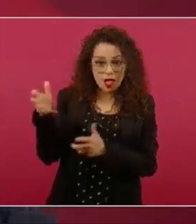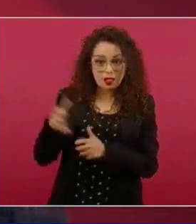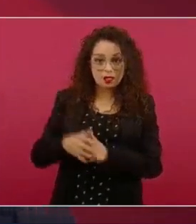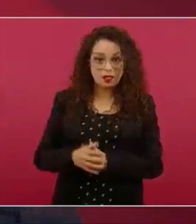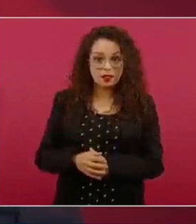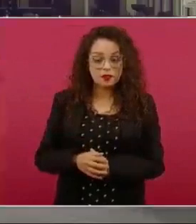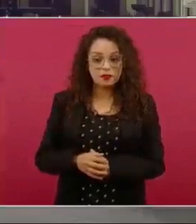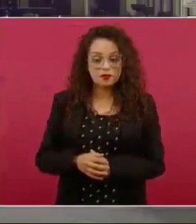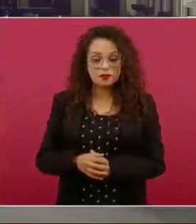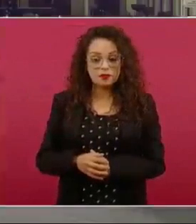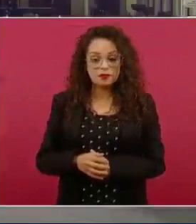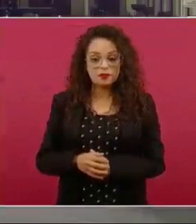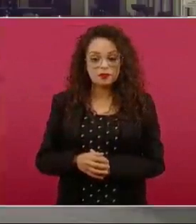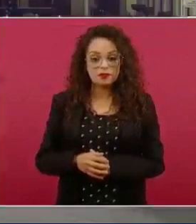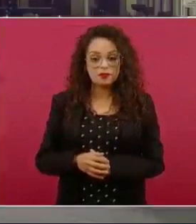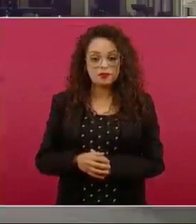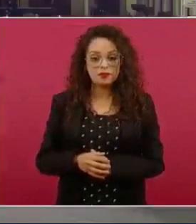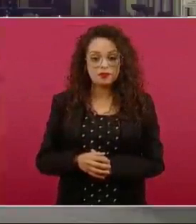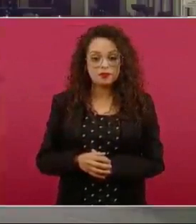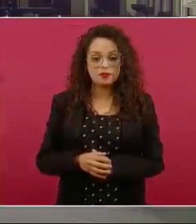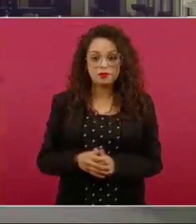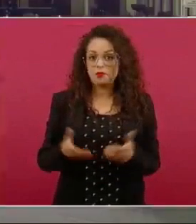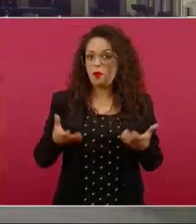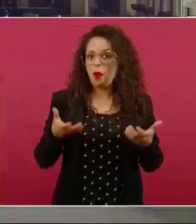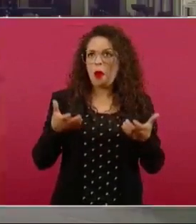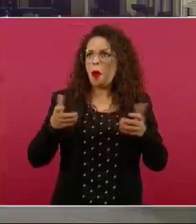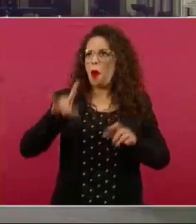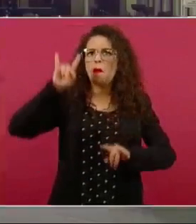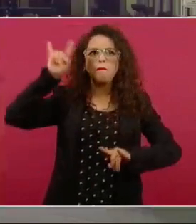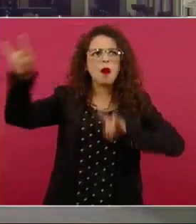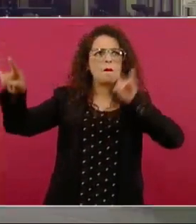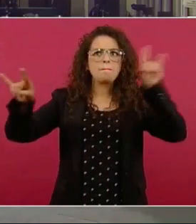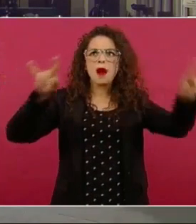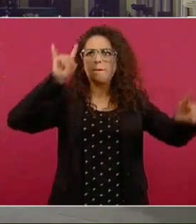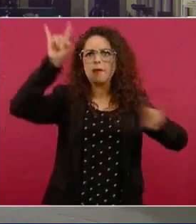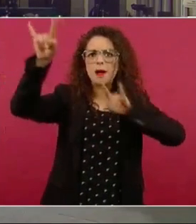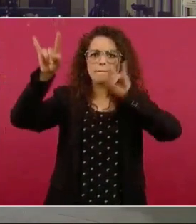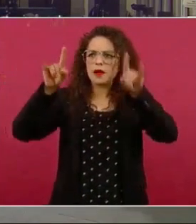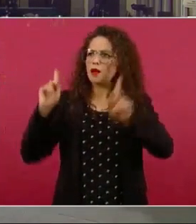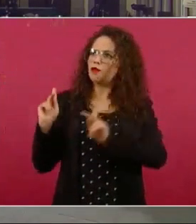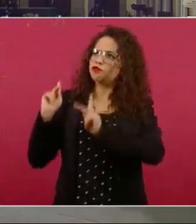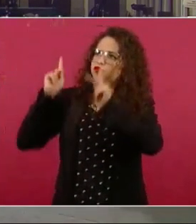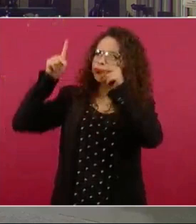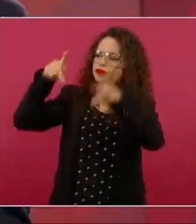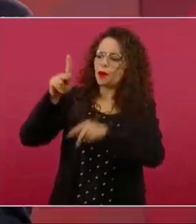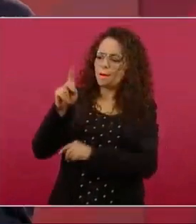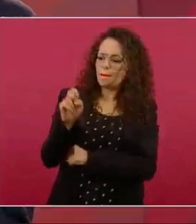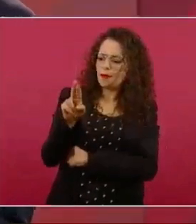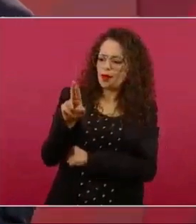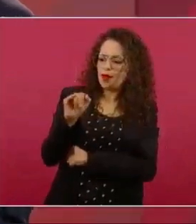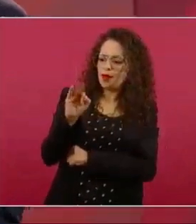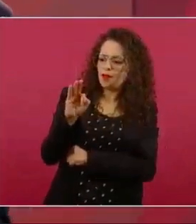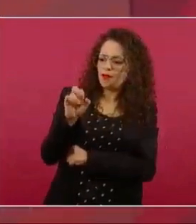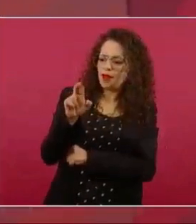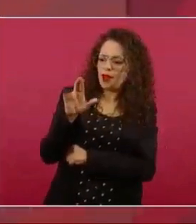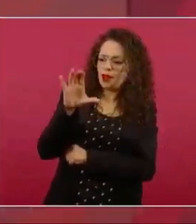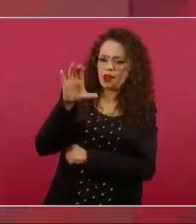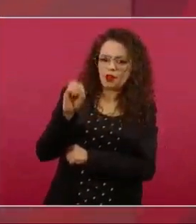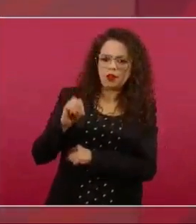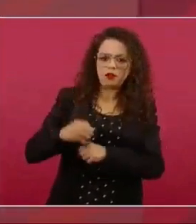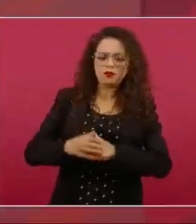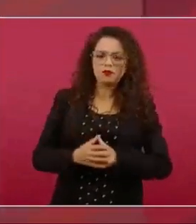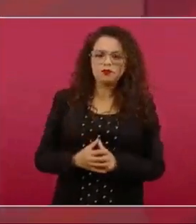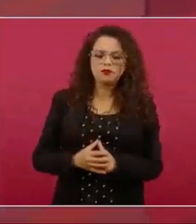colocando carteles por todos lados, aquí en el periférico, en donde